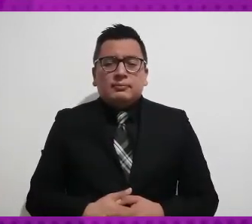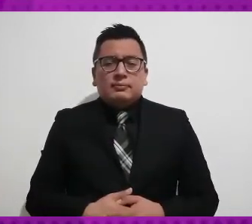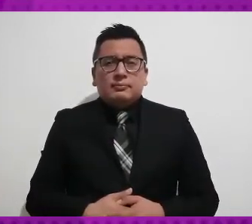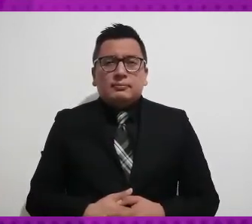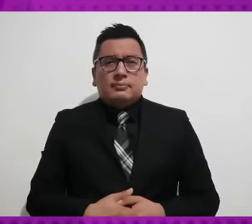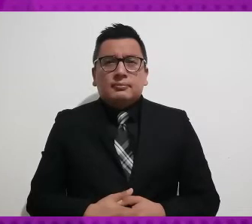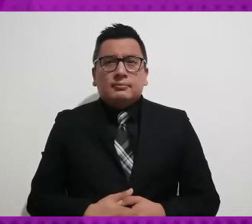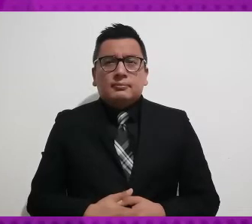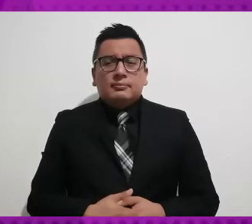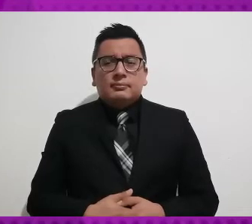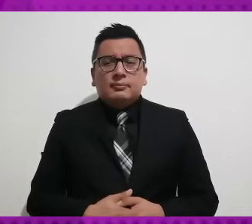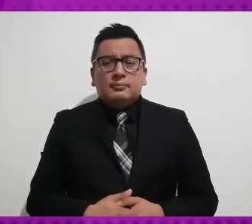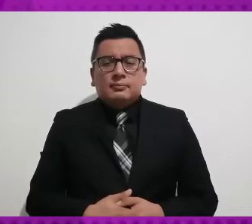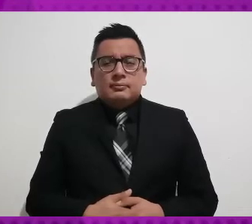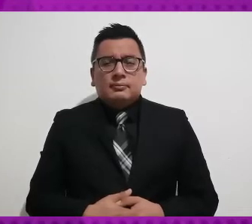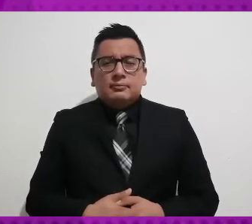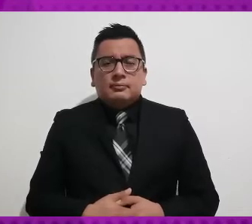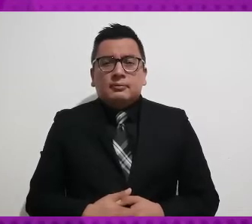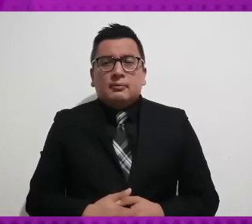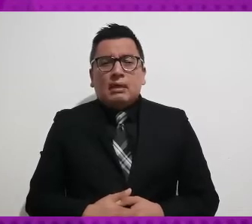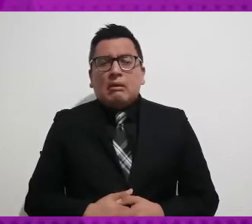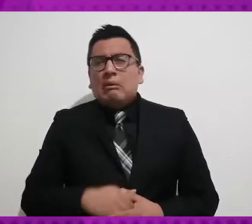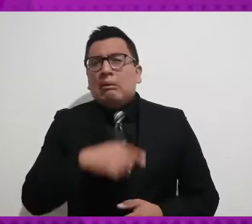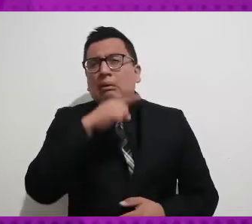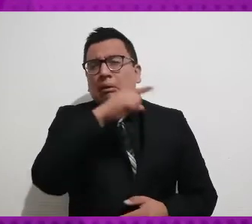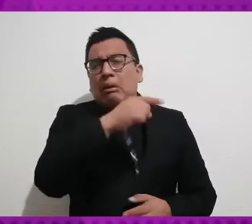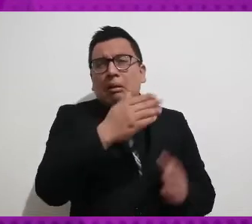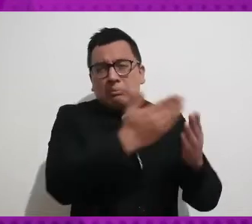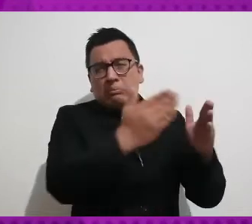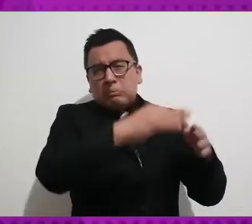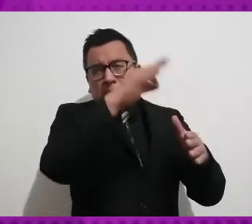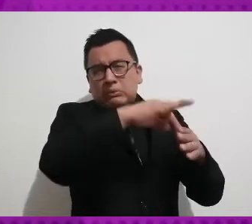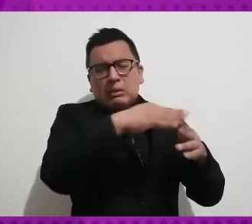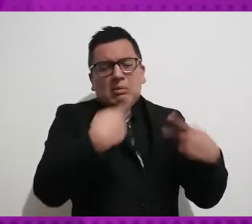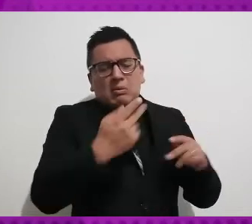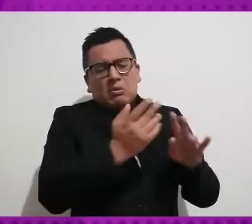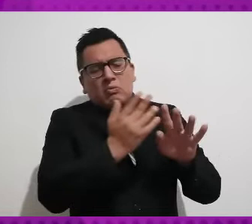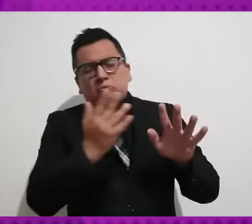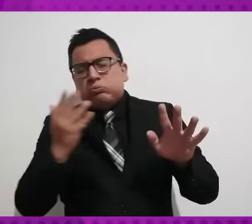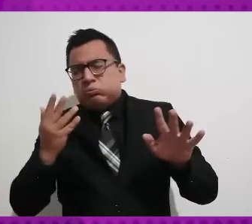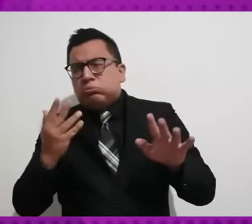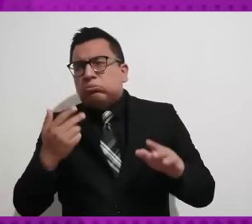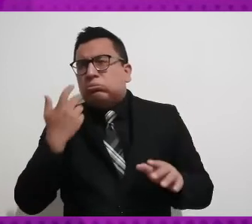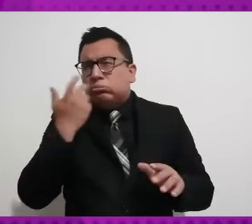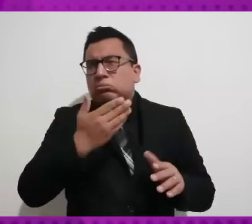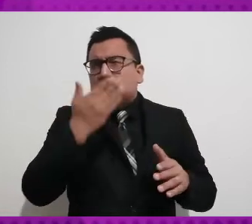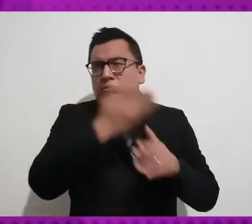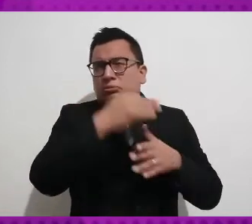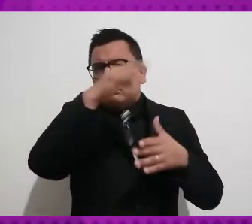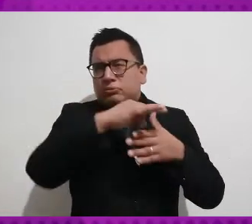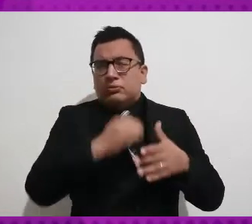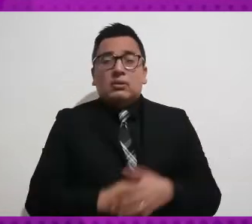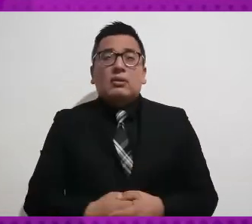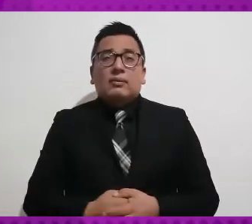Afortunadamente las urnas, las casillas se mostraban con filas para poder emitir el voto, entonces es también de reconocer a la ciudadanía